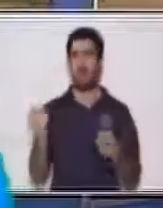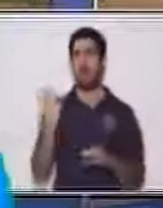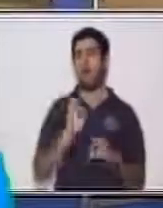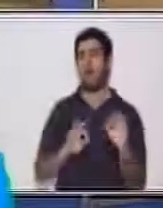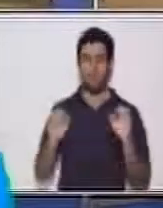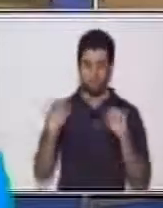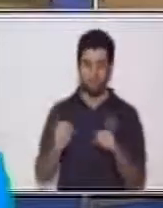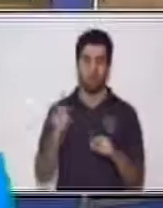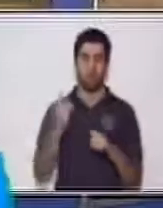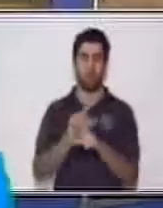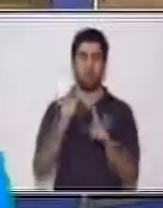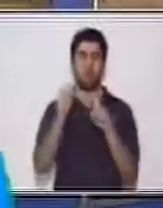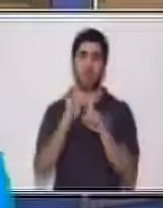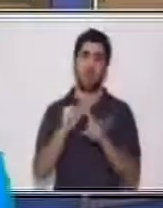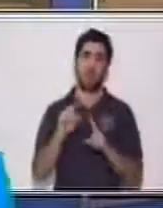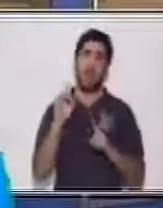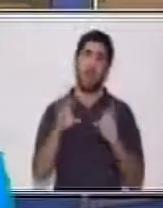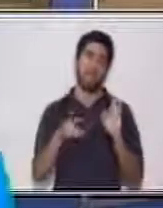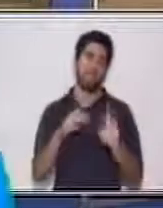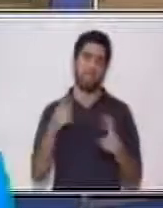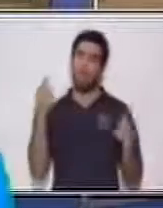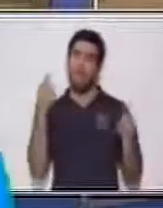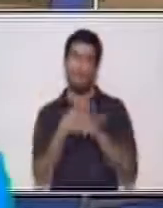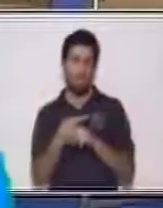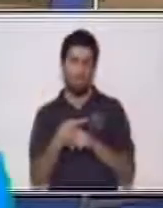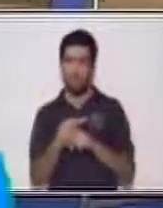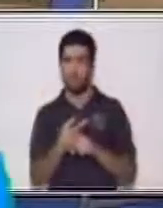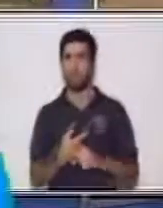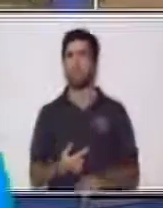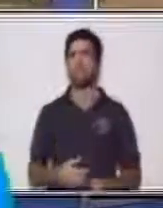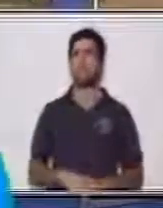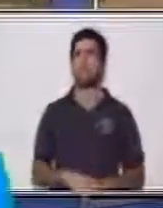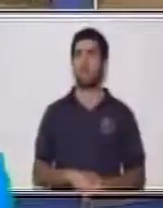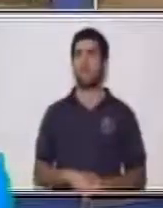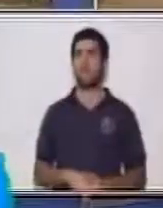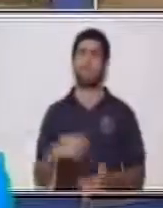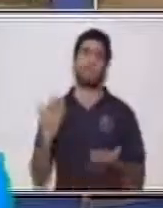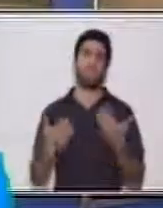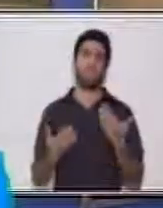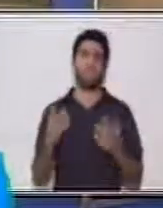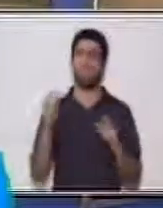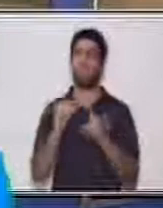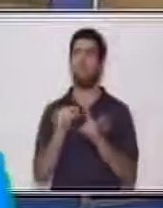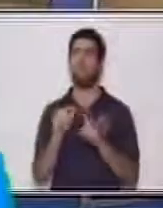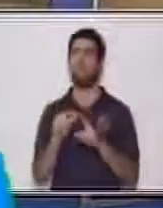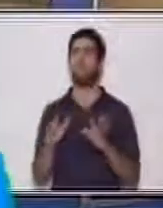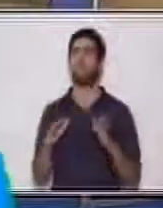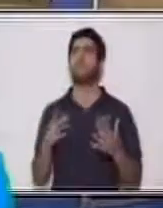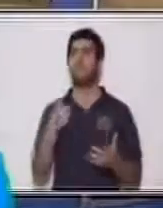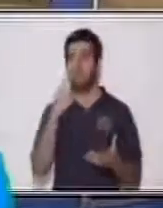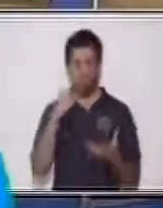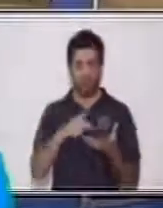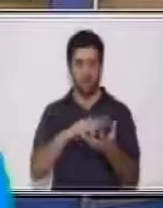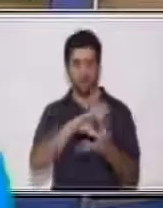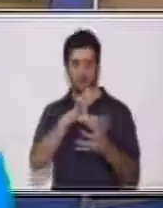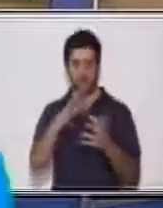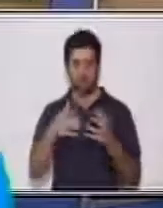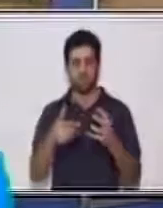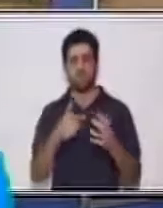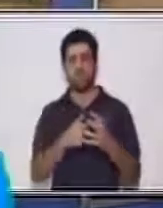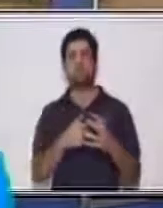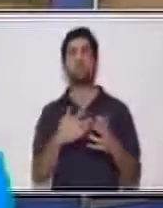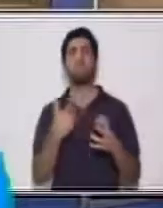algunos términos de forma incorrecta. Tal vez ya escuchaste cuando alguna persona ve una fruta que está en mal